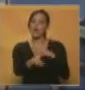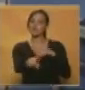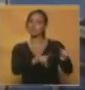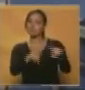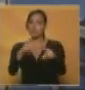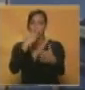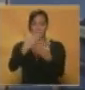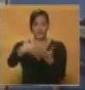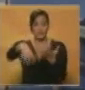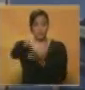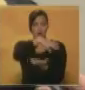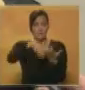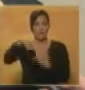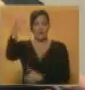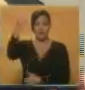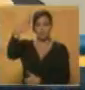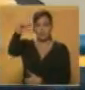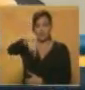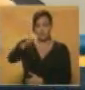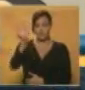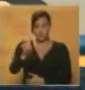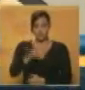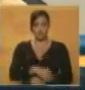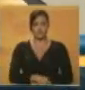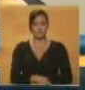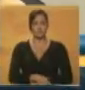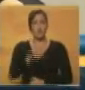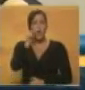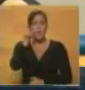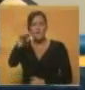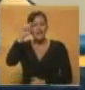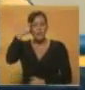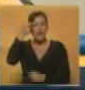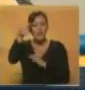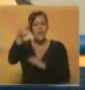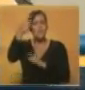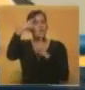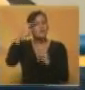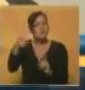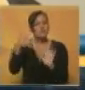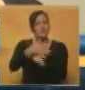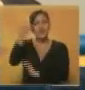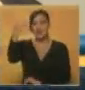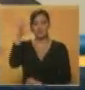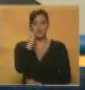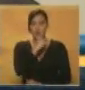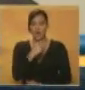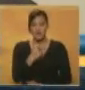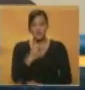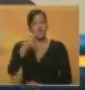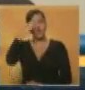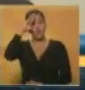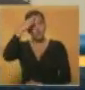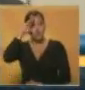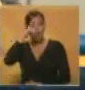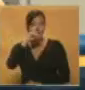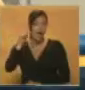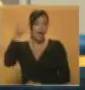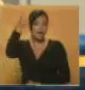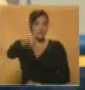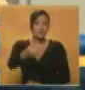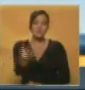enfrentar la crisis eléctrica en Venezuela. Abeledo recordó que Ramiro Valdés no es experto en materia eléctrica y en Cuba durante